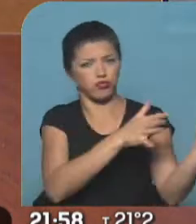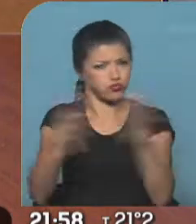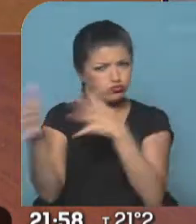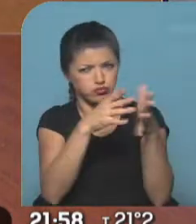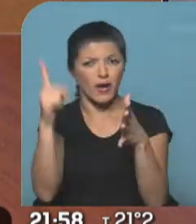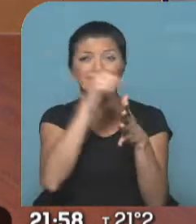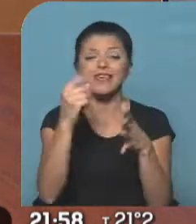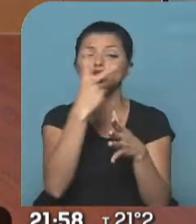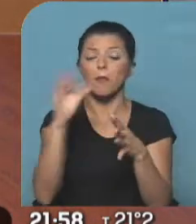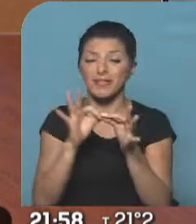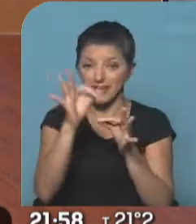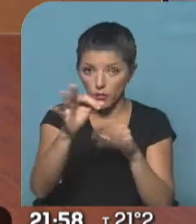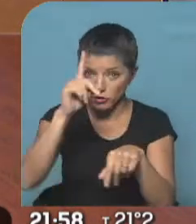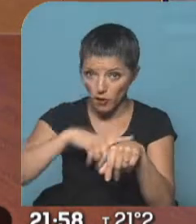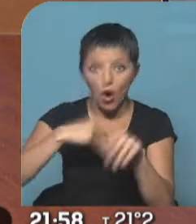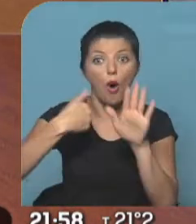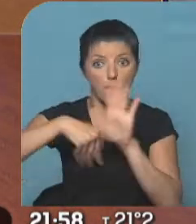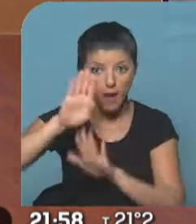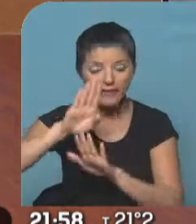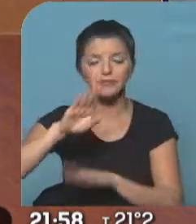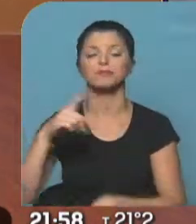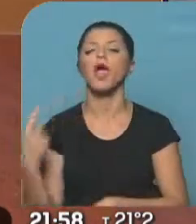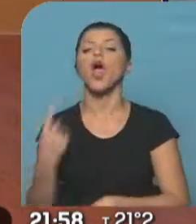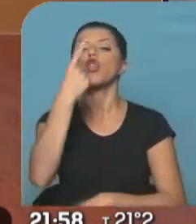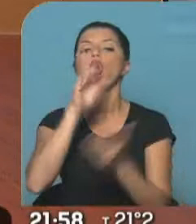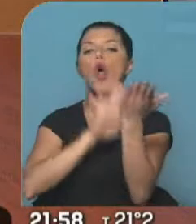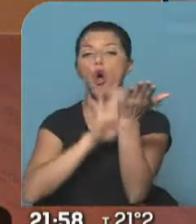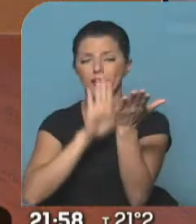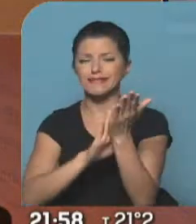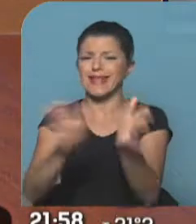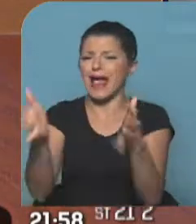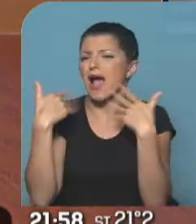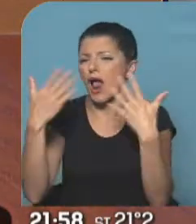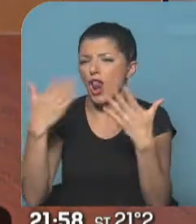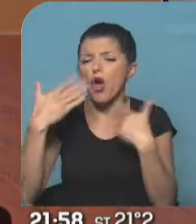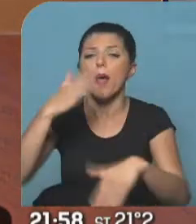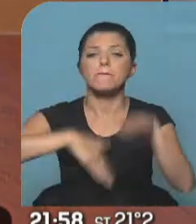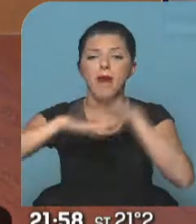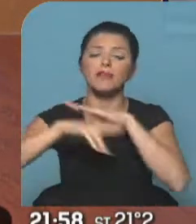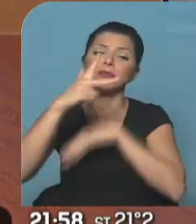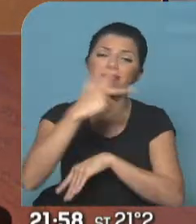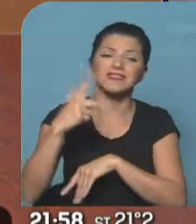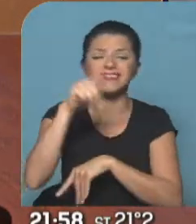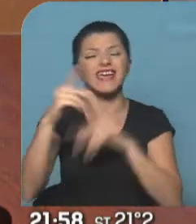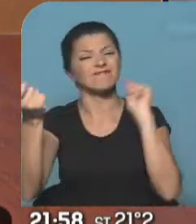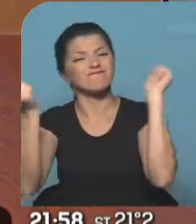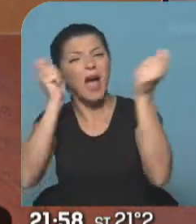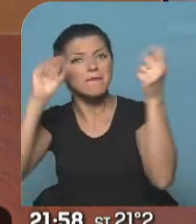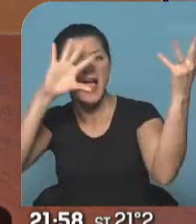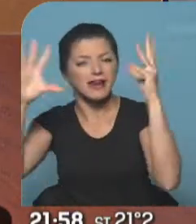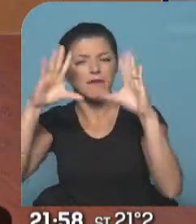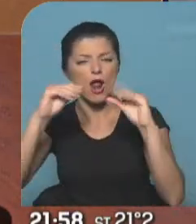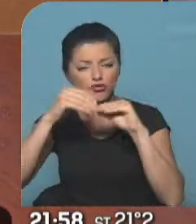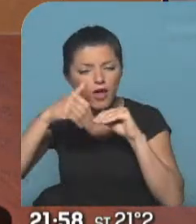de 120 kilómetros por hora. Sobre el noroeste argentino sigue el calor intenso, máximas de hasta 33 grados y allí desmejora el tiempo a partir de la noche. Y en